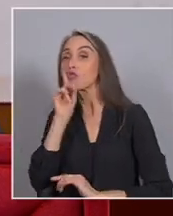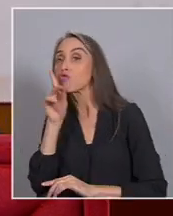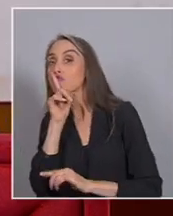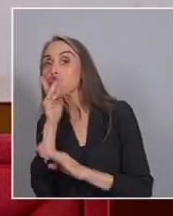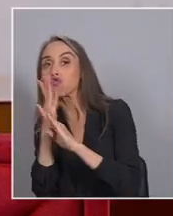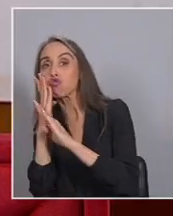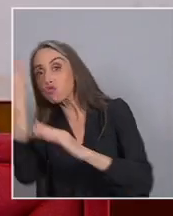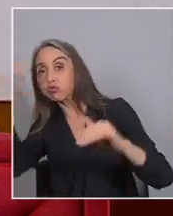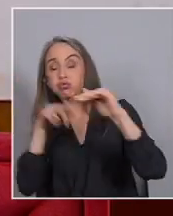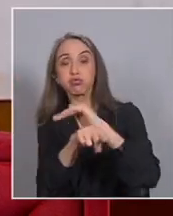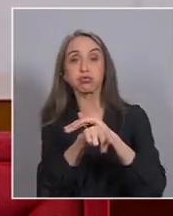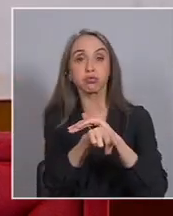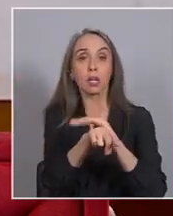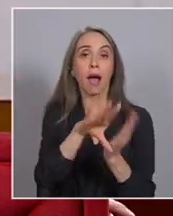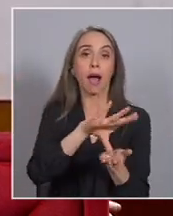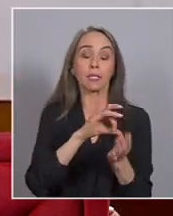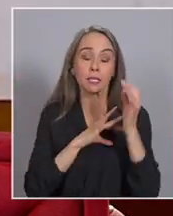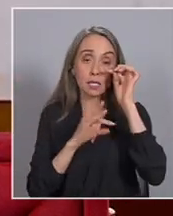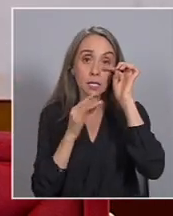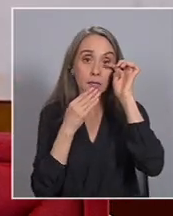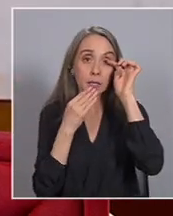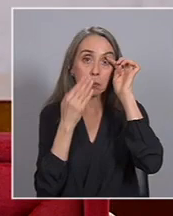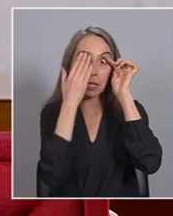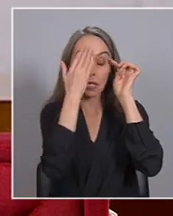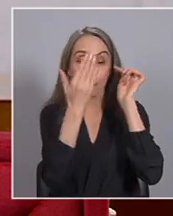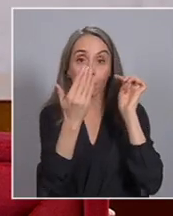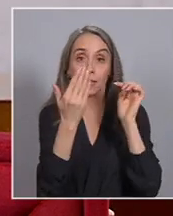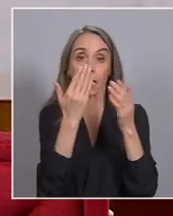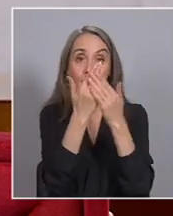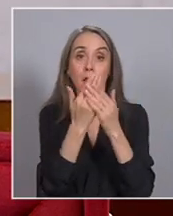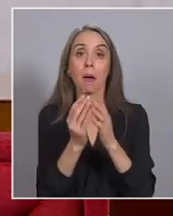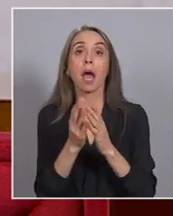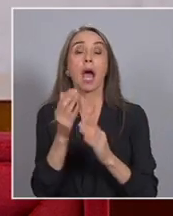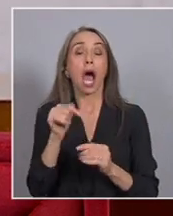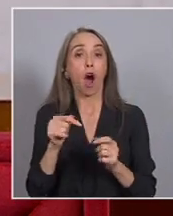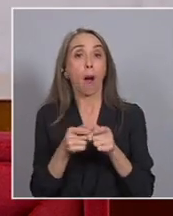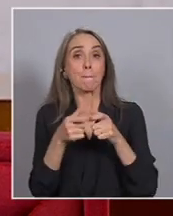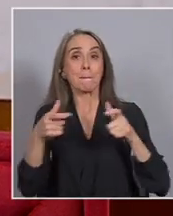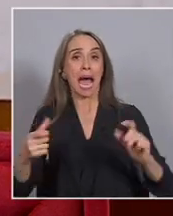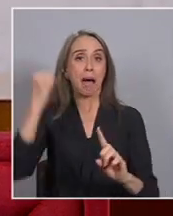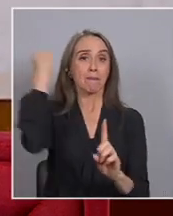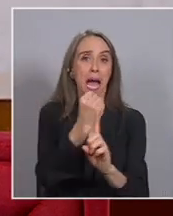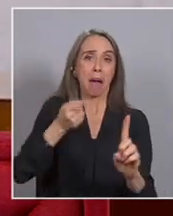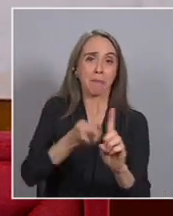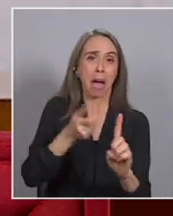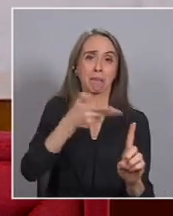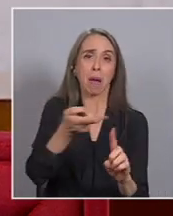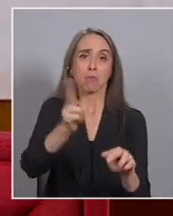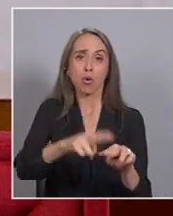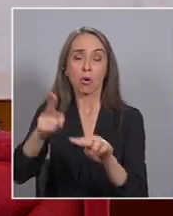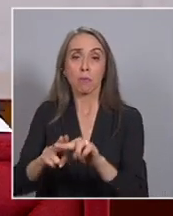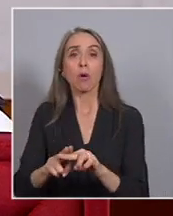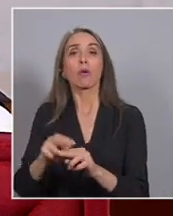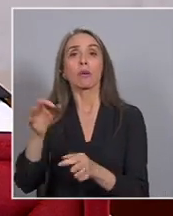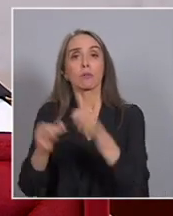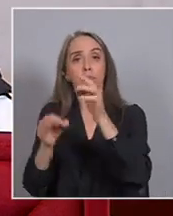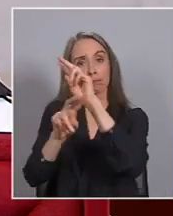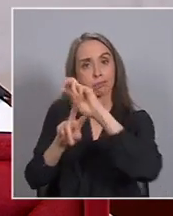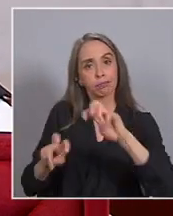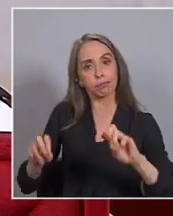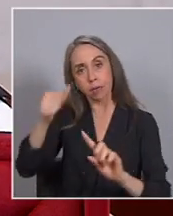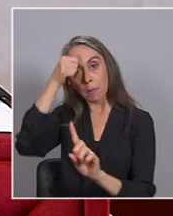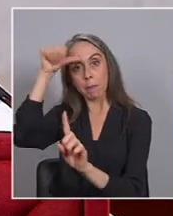al país, pero también hemos enfrentado el incremento de los homicidios, reforzando la persecución penal para una cuestión